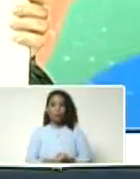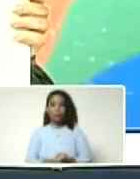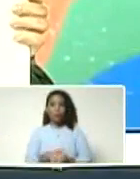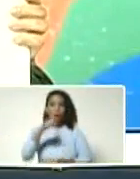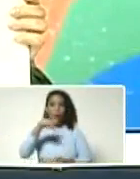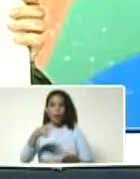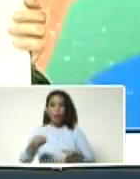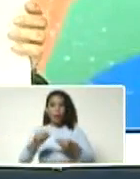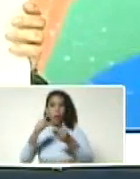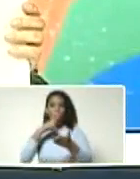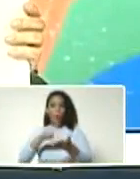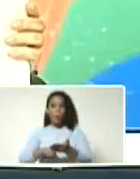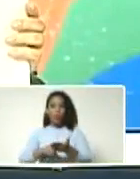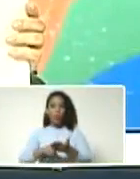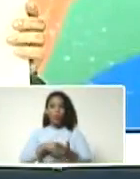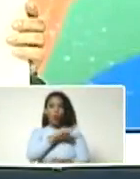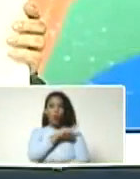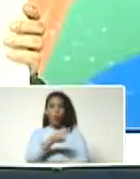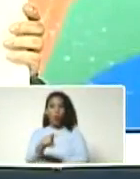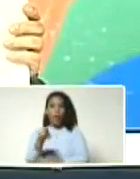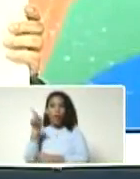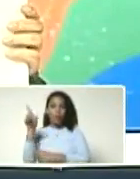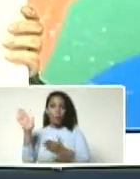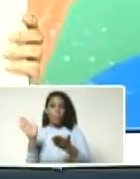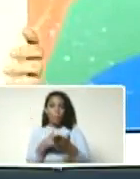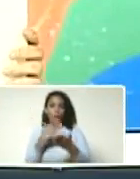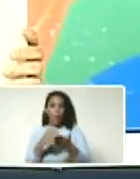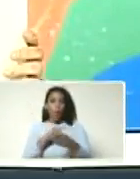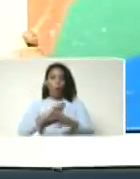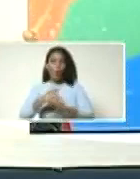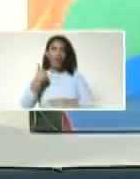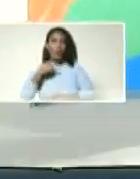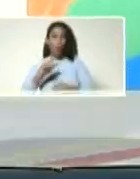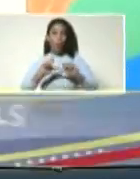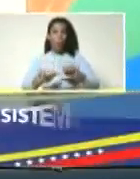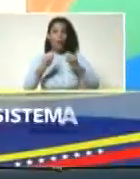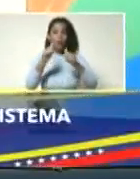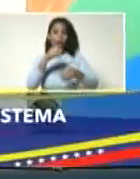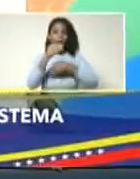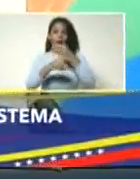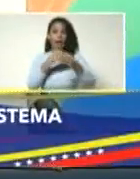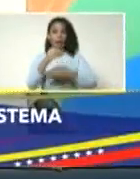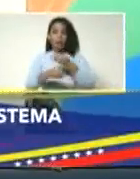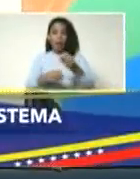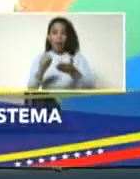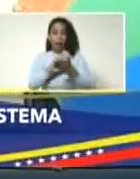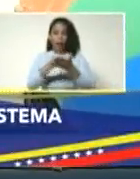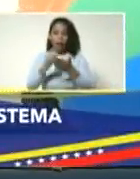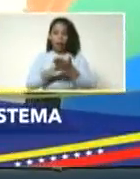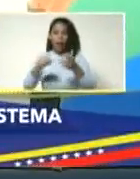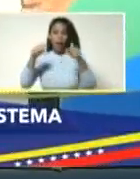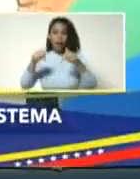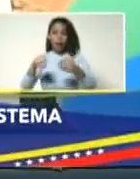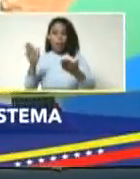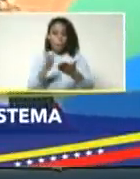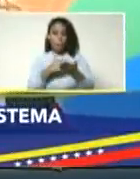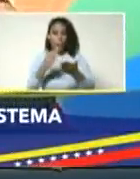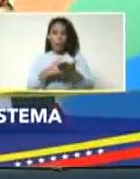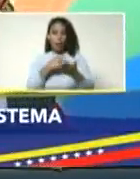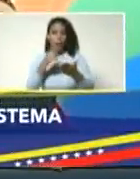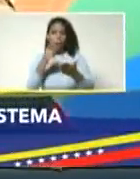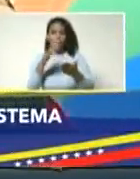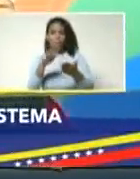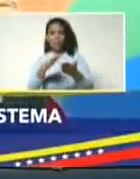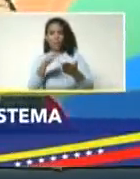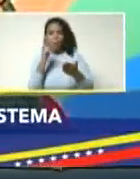le doy cumplimiento de orden de este manual porque tenemos que comenzar a hacer doctrina, escribir. En este manual, que parece un poco